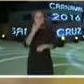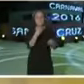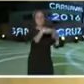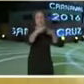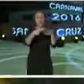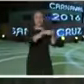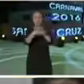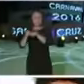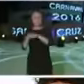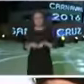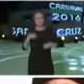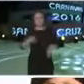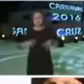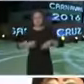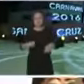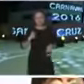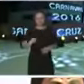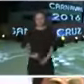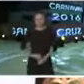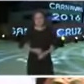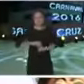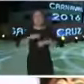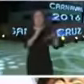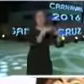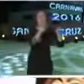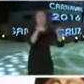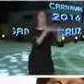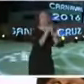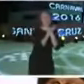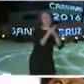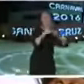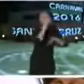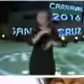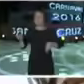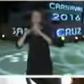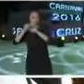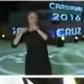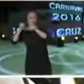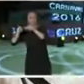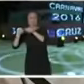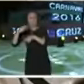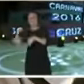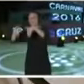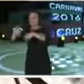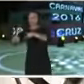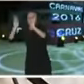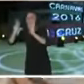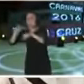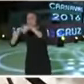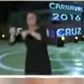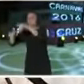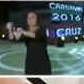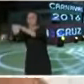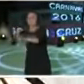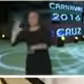corrupto falso y gallina. Sobre el pueblo la toxina. Ay, la democracia contamina. Cuando un verso le hace rima. Pues rima, rima con